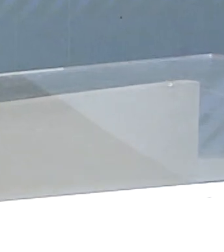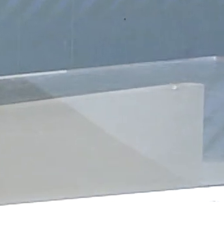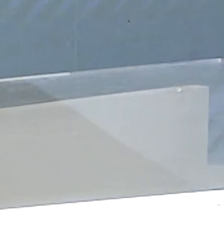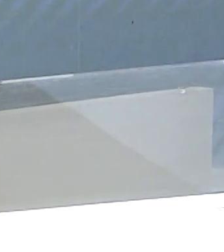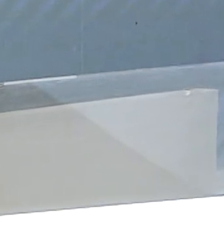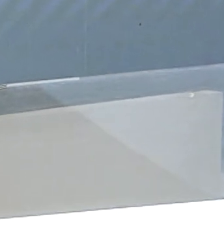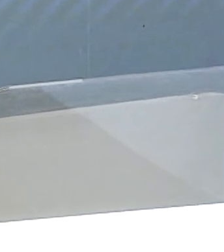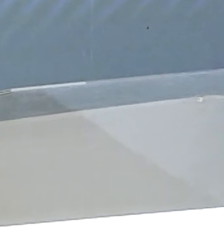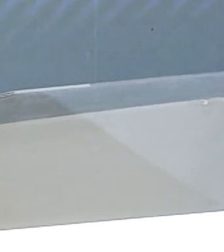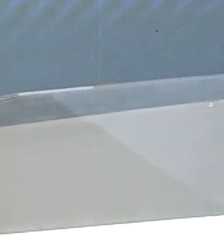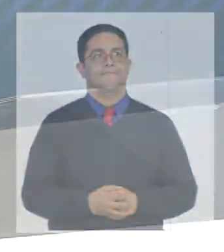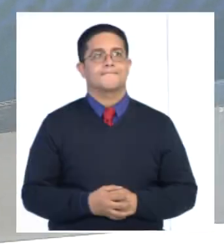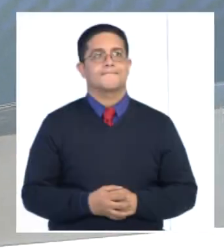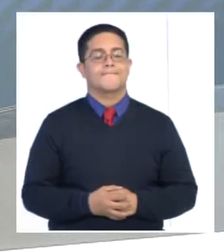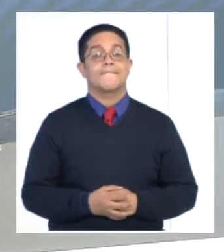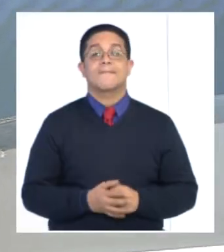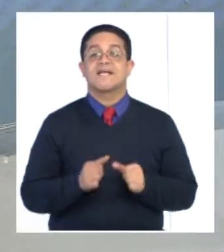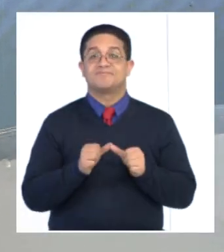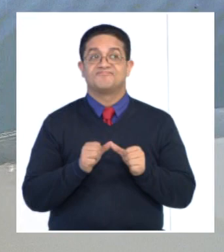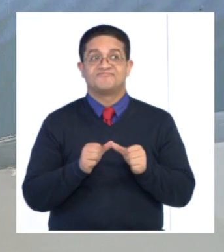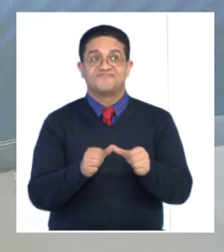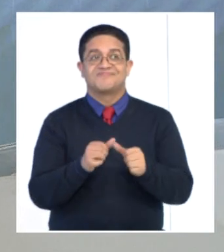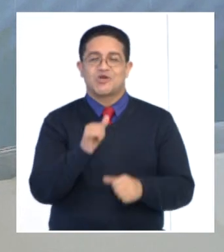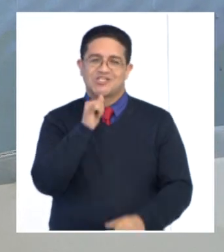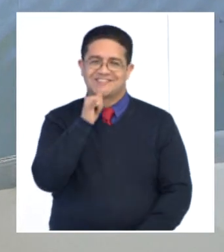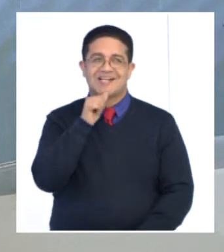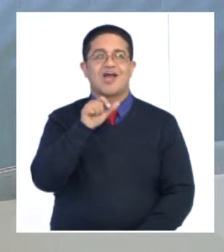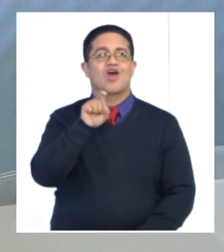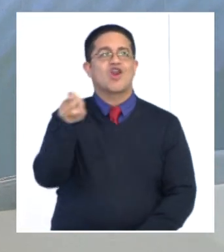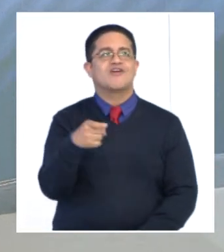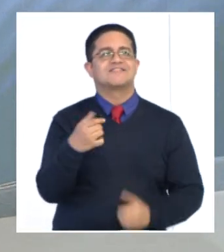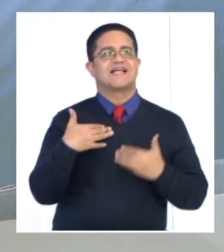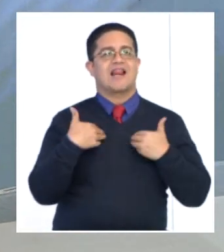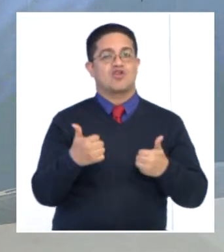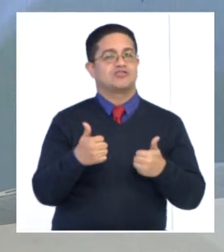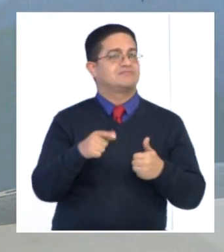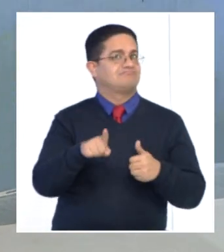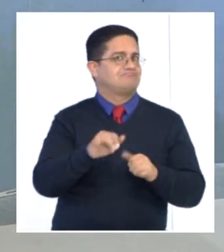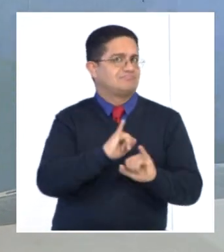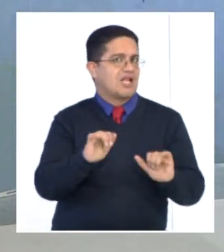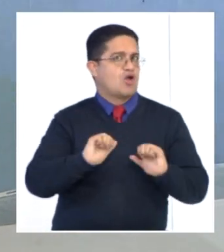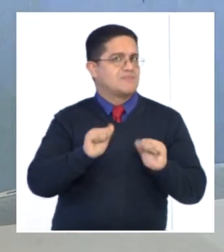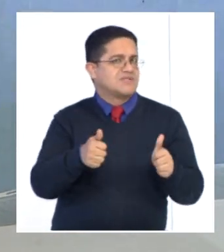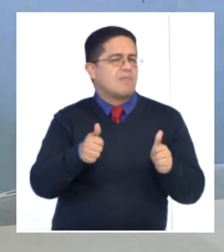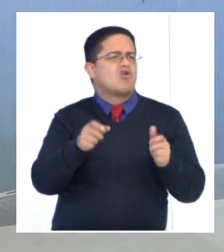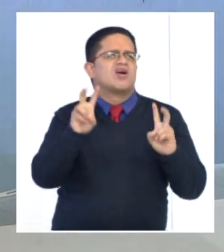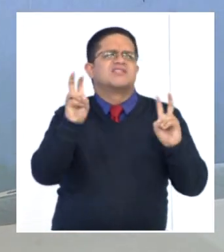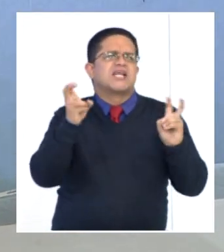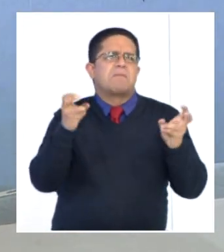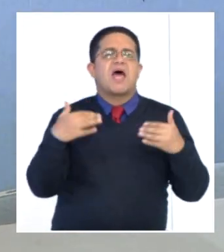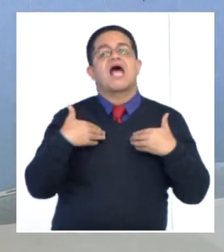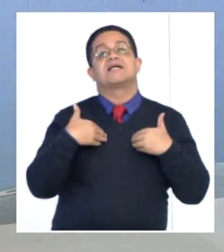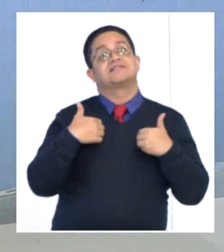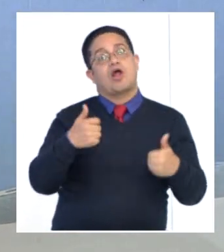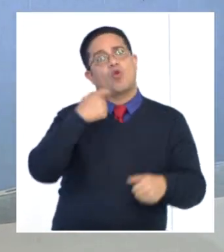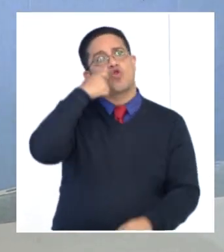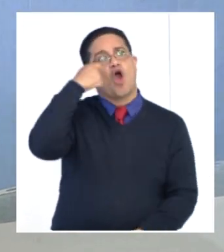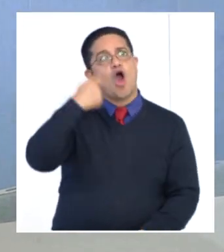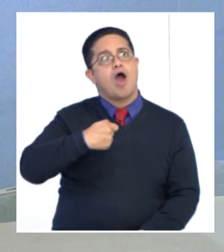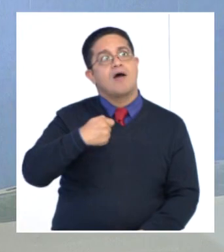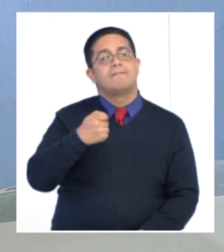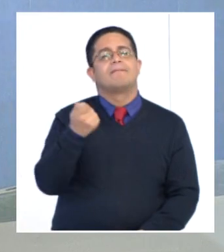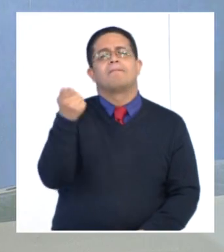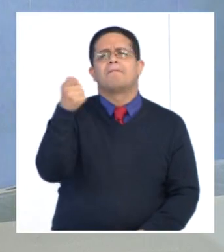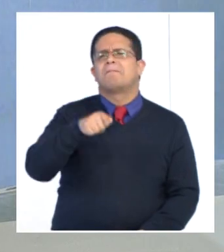Seguimos con más de noticias Globovisión Salud. Hoy entramos también en materia de salud masculina. Estamos en el mes de noviembre, mes